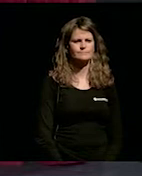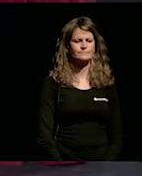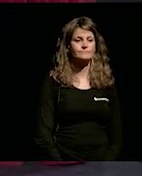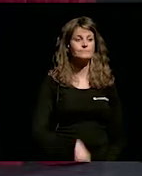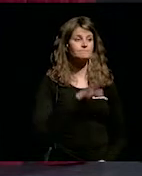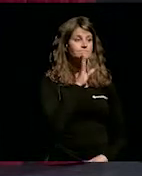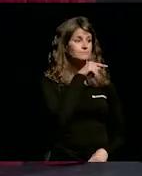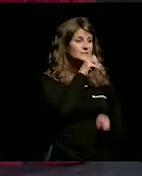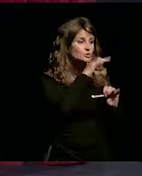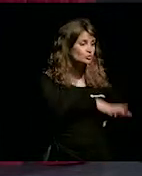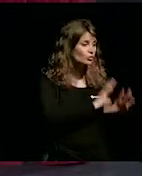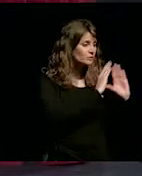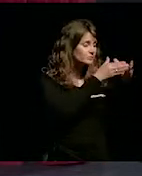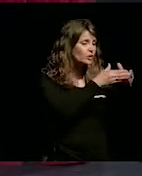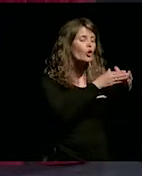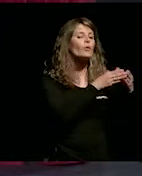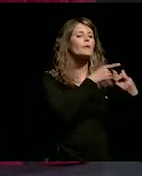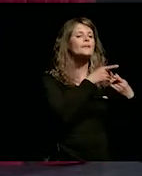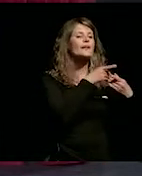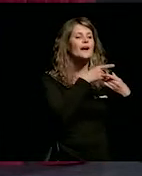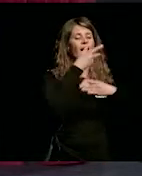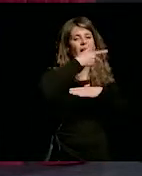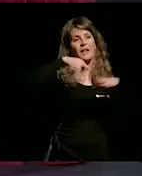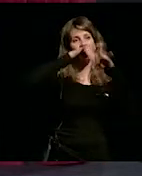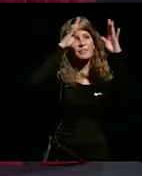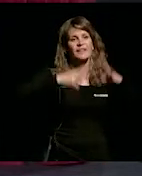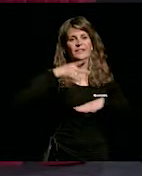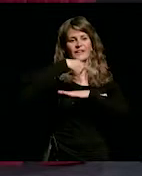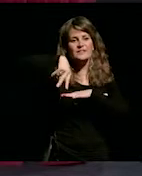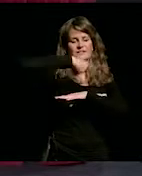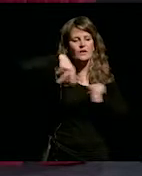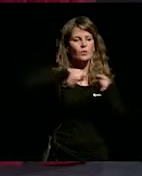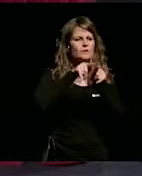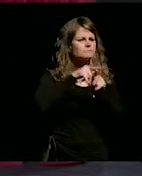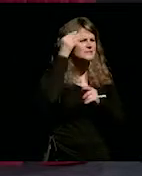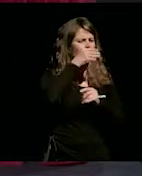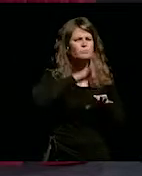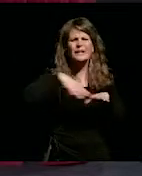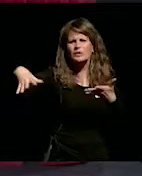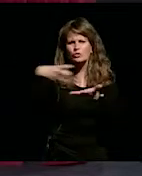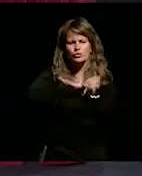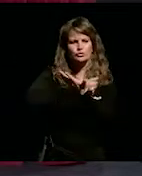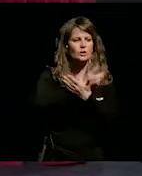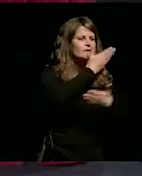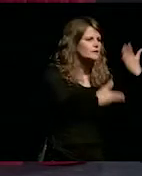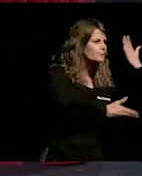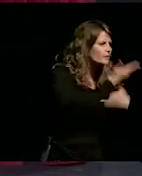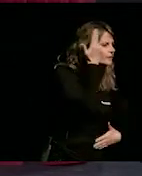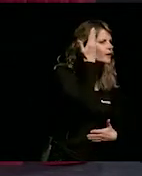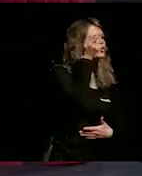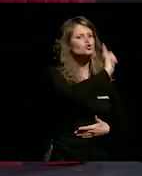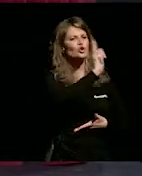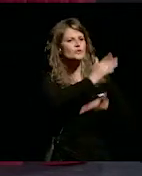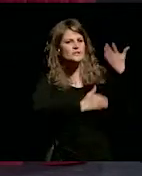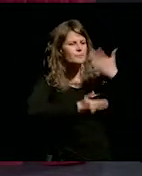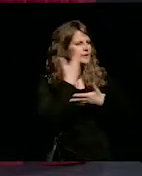Extraordinary Bodies es una compañía circense en la que creemos que el circo es para todos. Tenemos intérpretes discapacitados, no discapacitados, todos